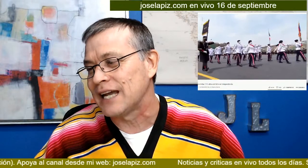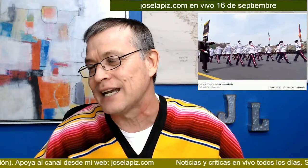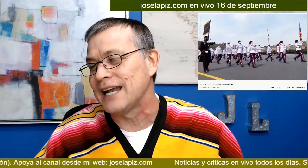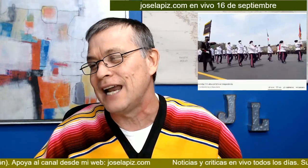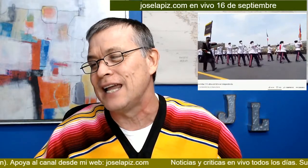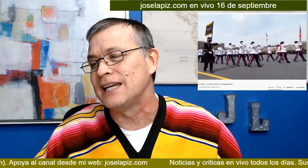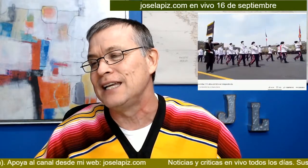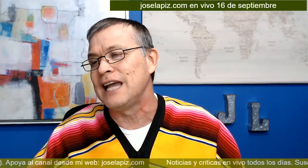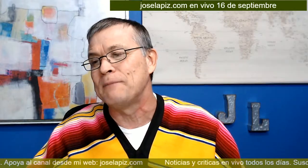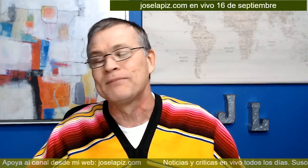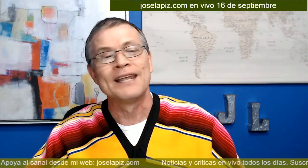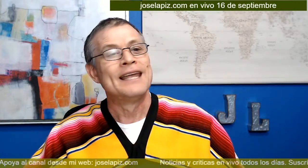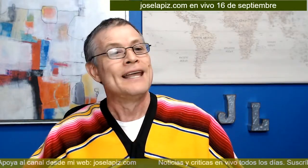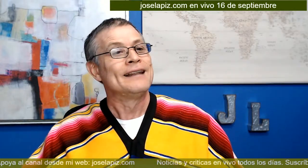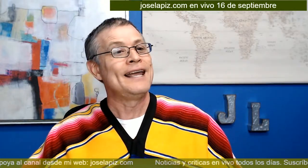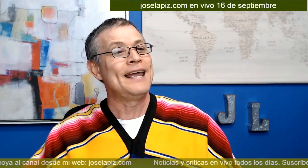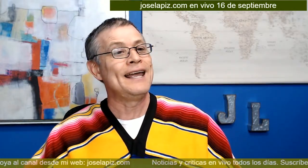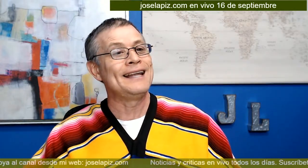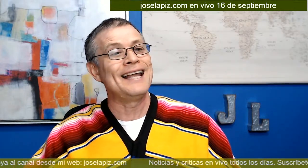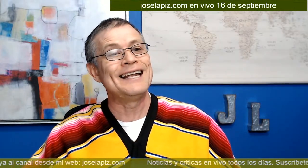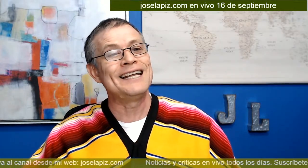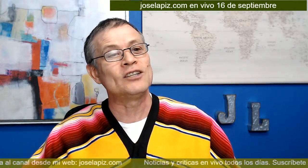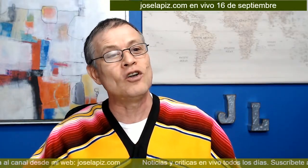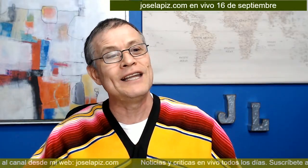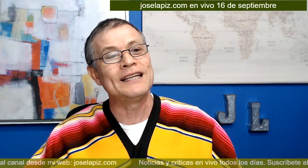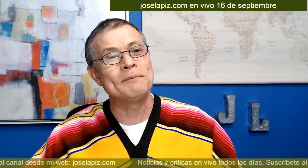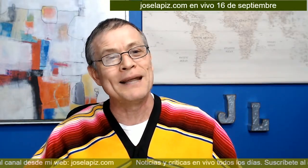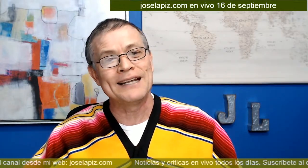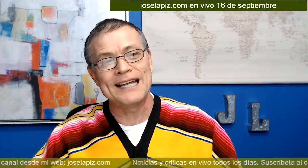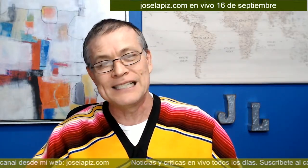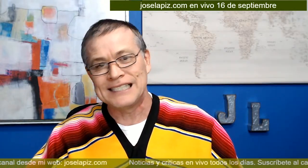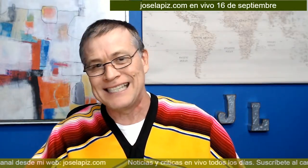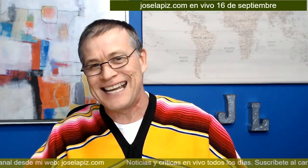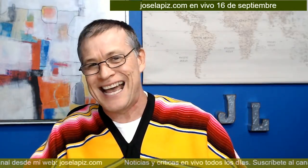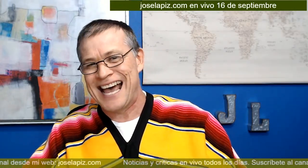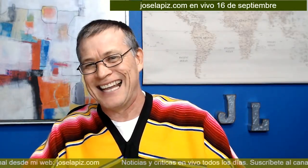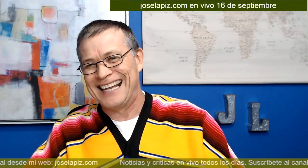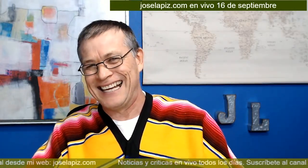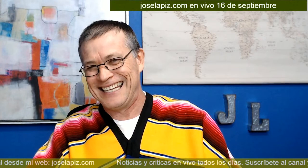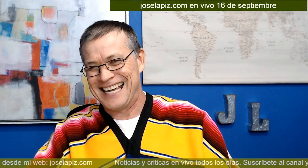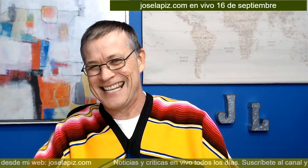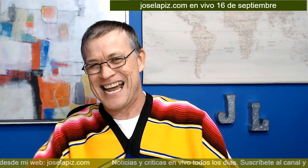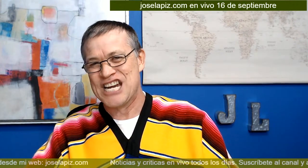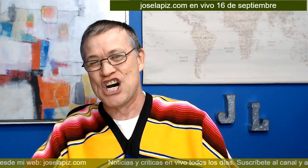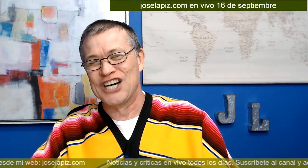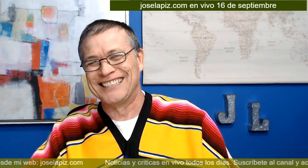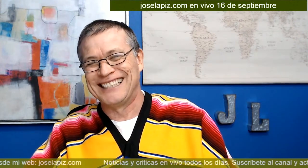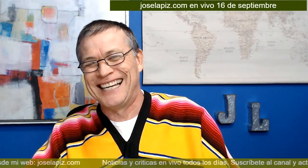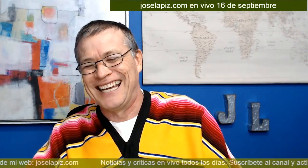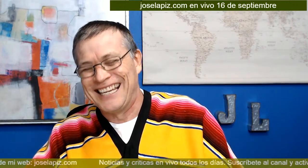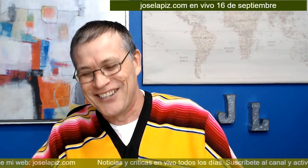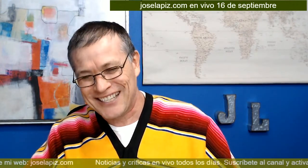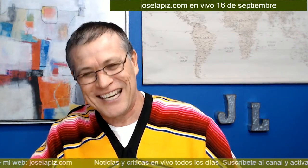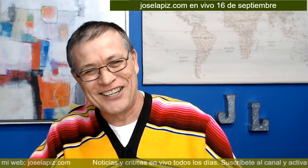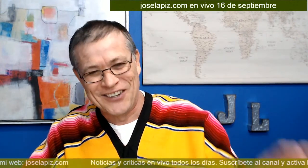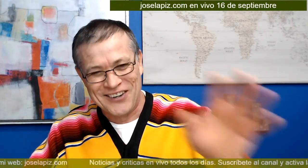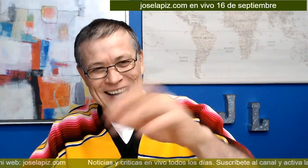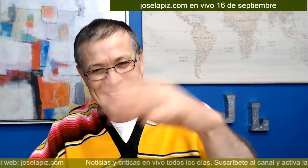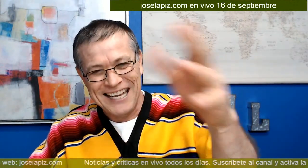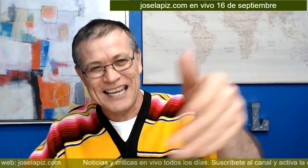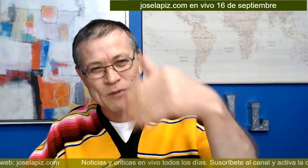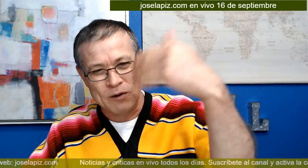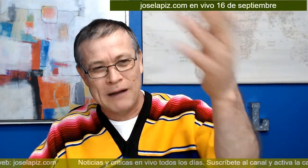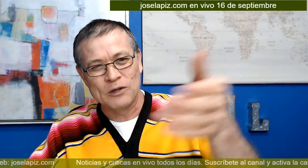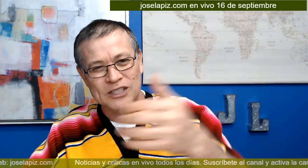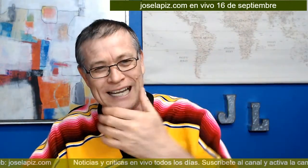amigos, la gran alegría del grito de independencia del día de anoche. Yo quiero